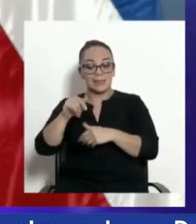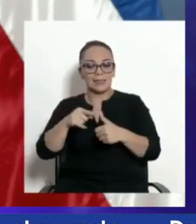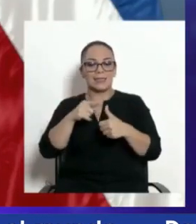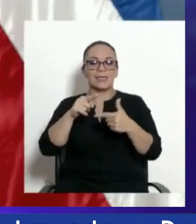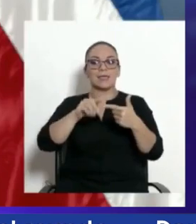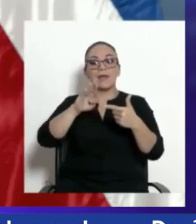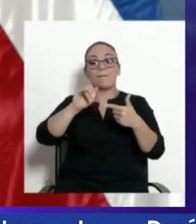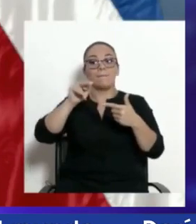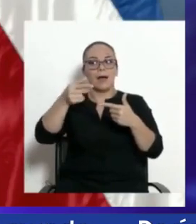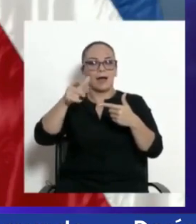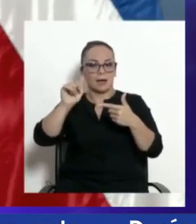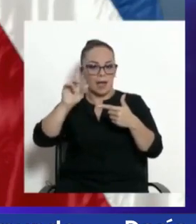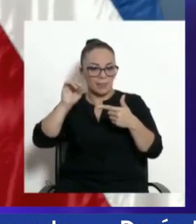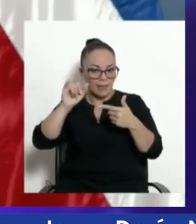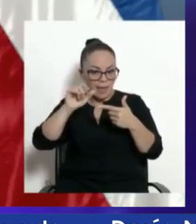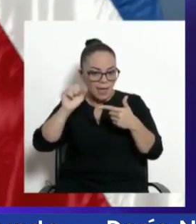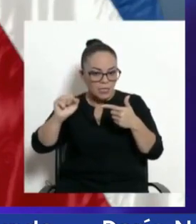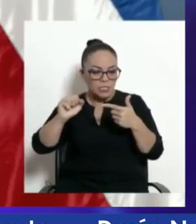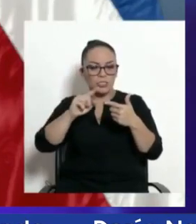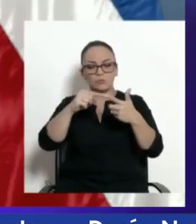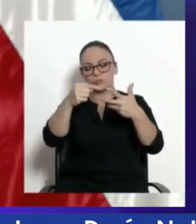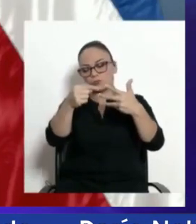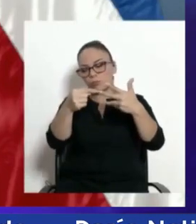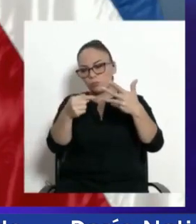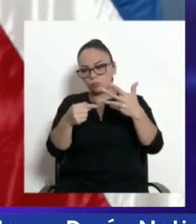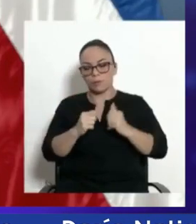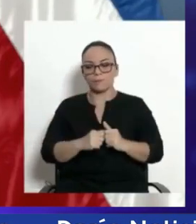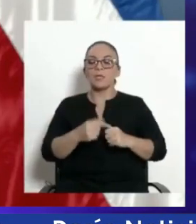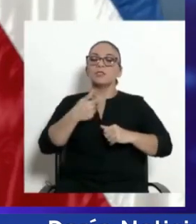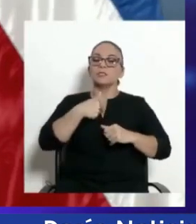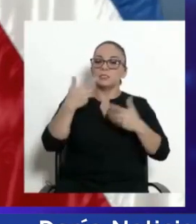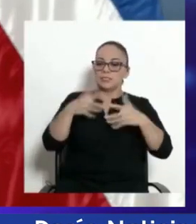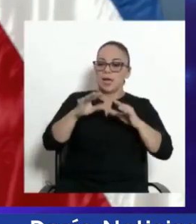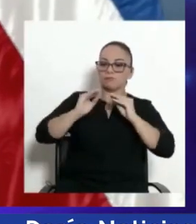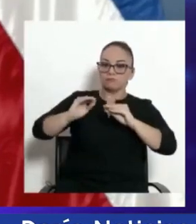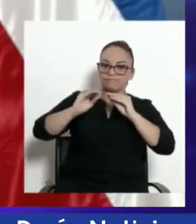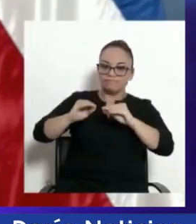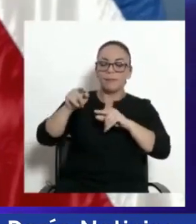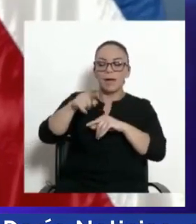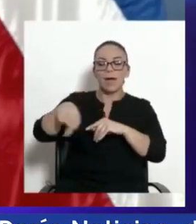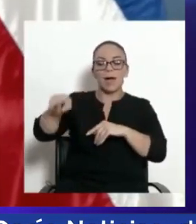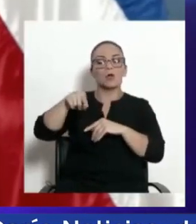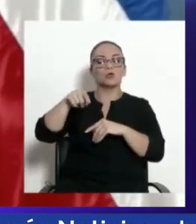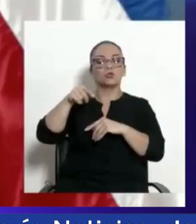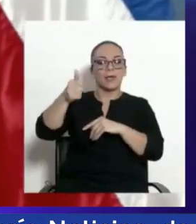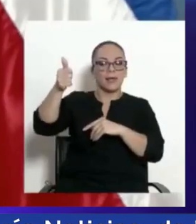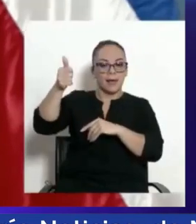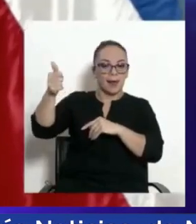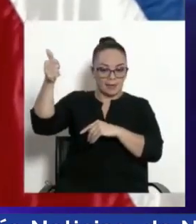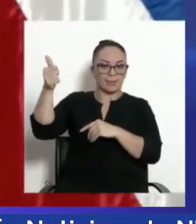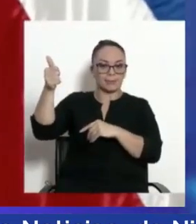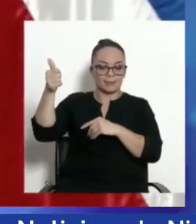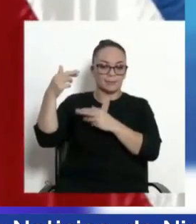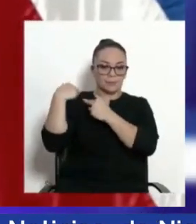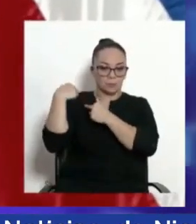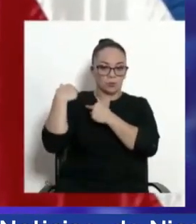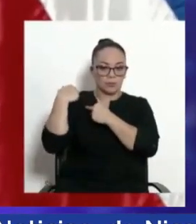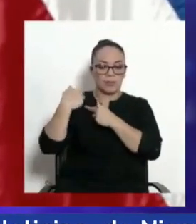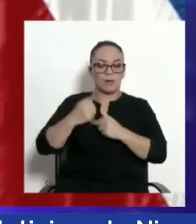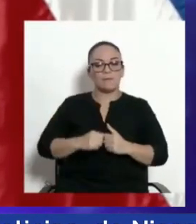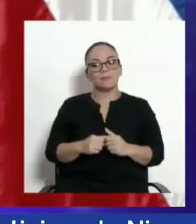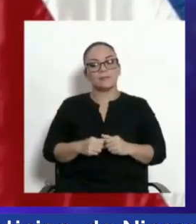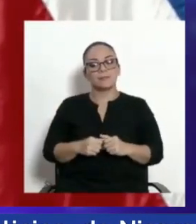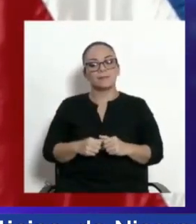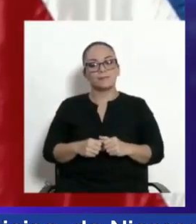mal. Según los datos oficiales de Costa Rica, en lo que va de septiembre han ingresado 60.000 migrantes desde Panamá por